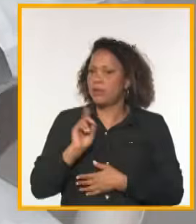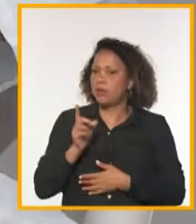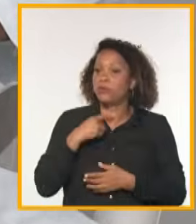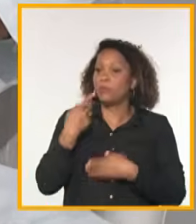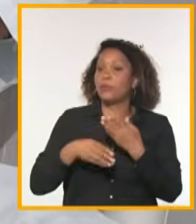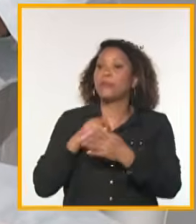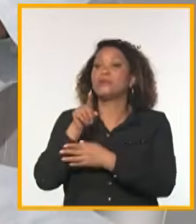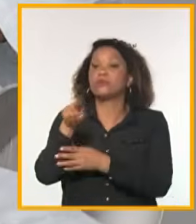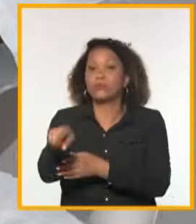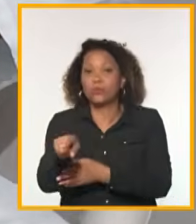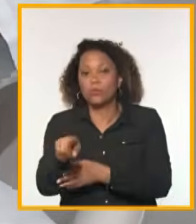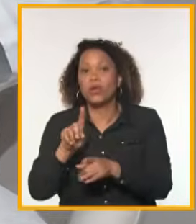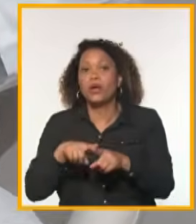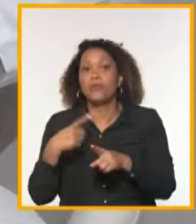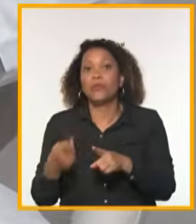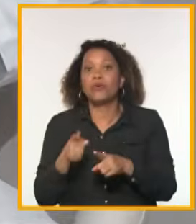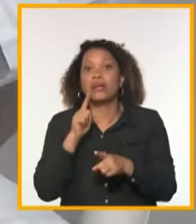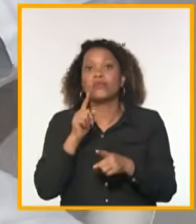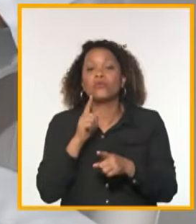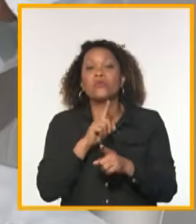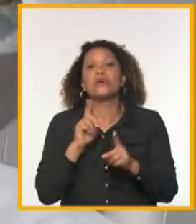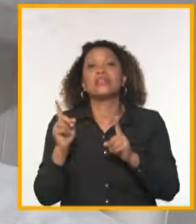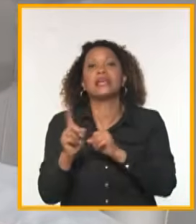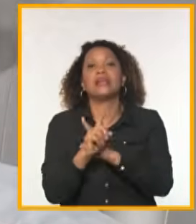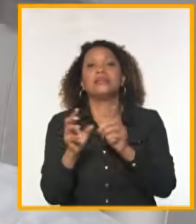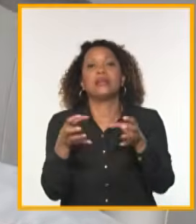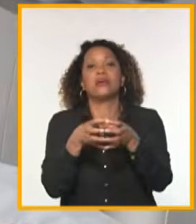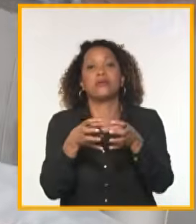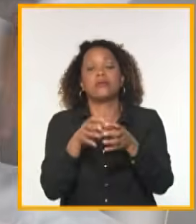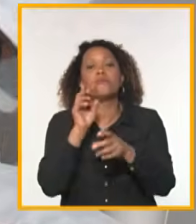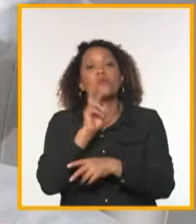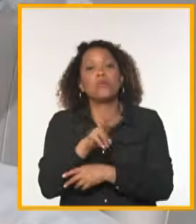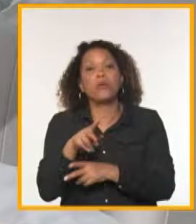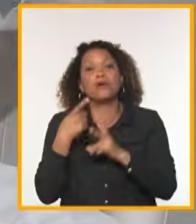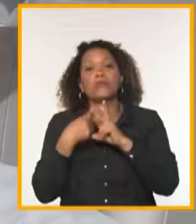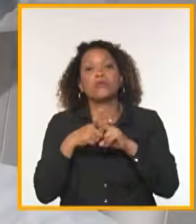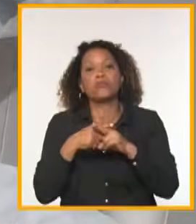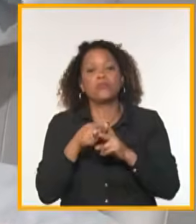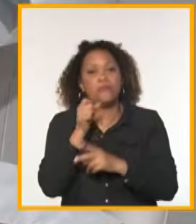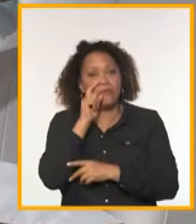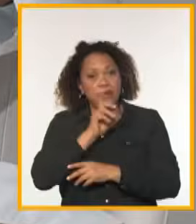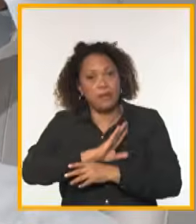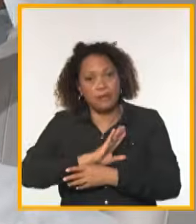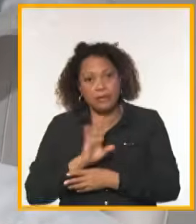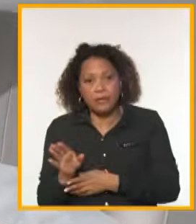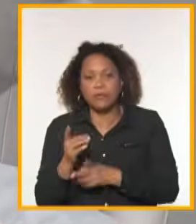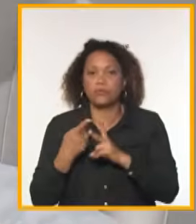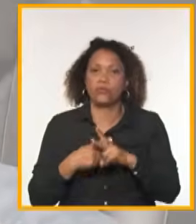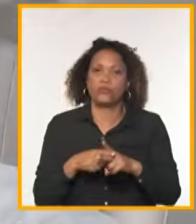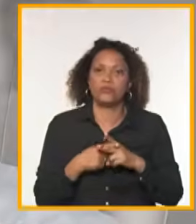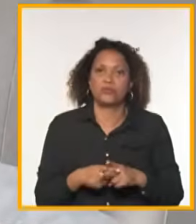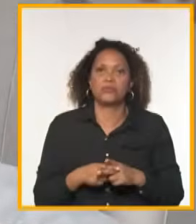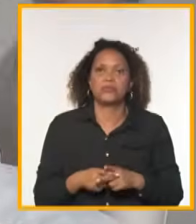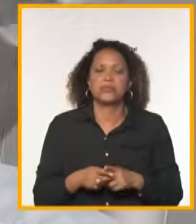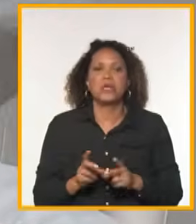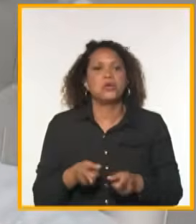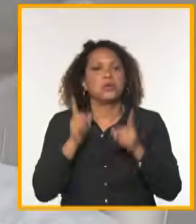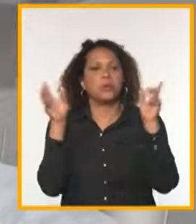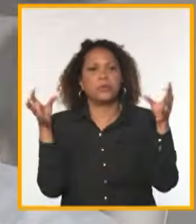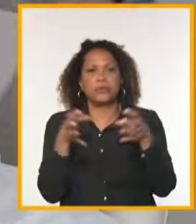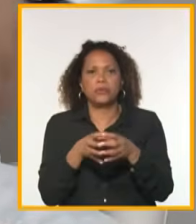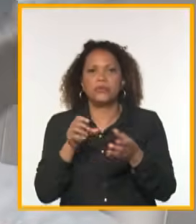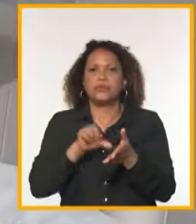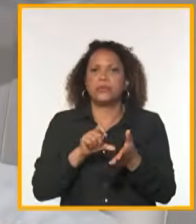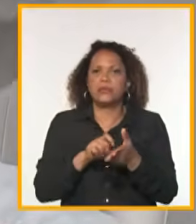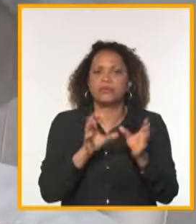problema, porque te voy a poner al frente de la comisión para que busque la solución definitiva de esta situación. Ahí nos reunimos con todos los centros del polo,